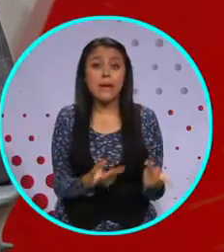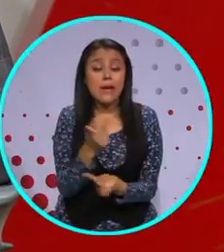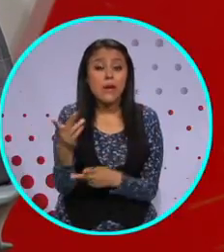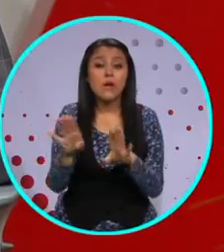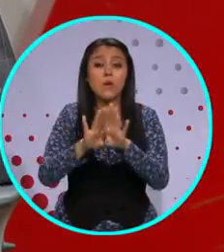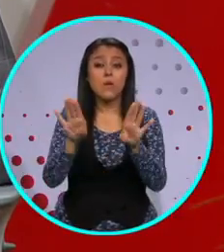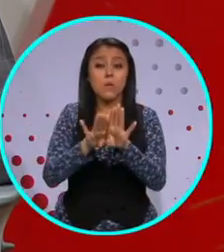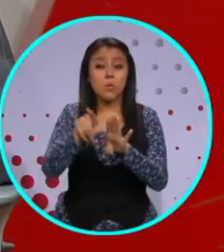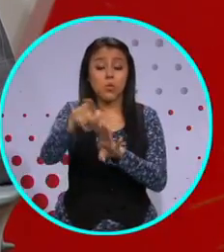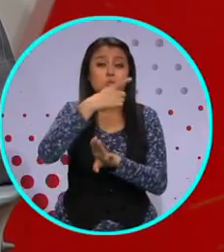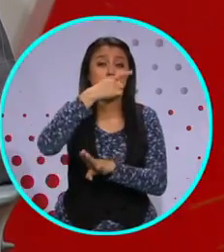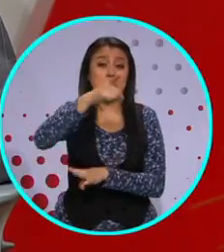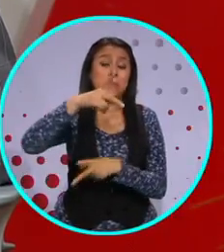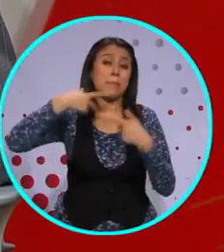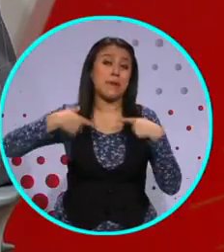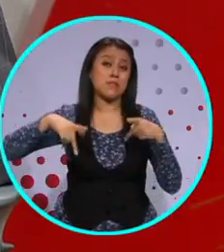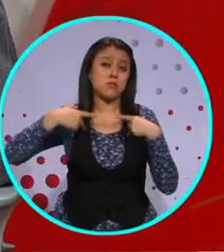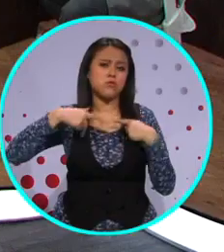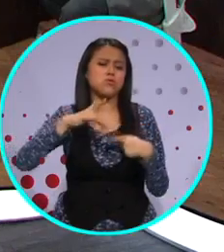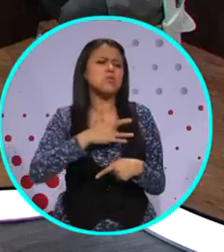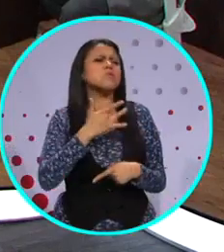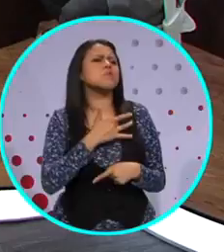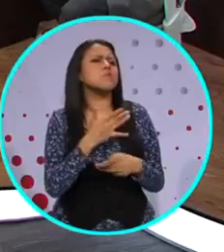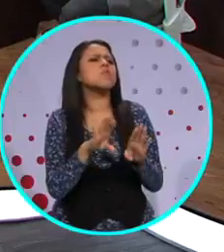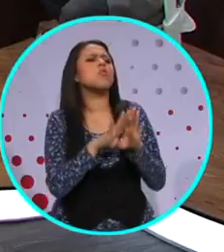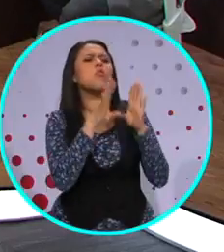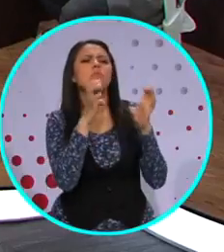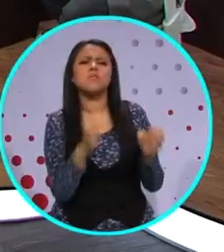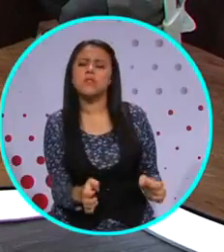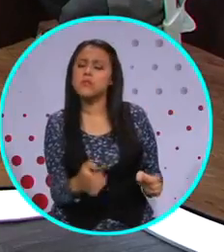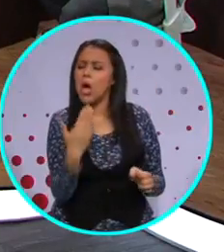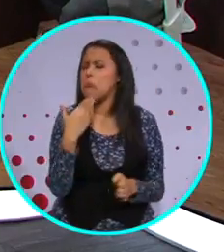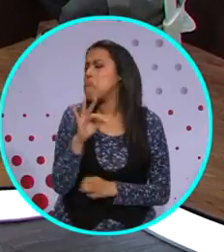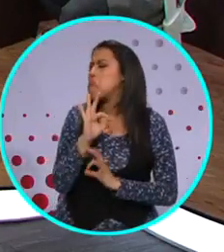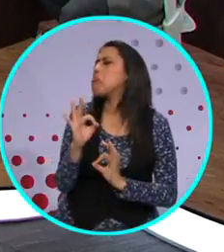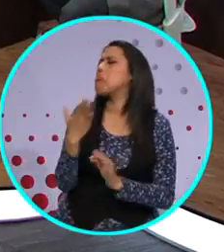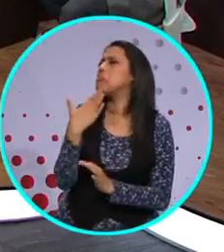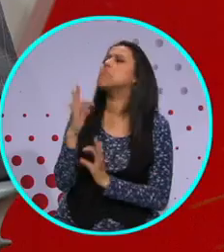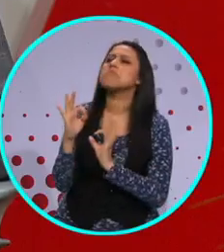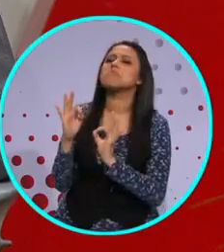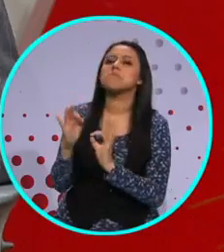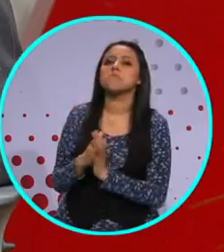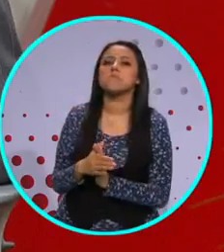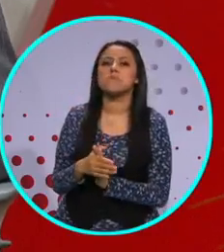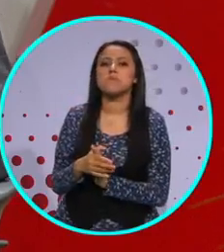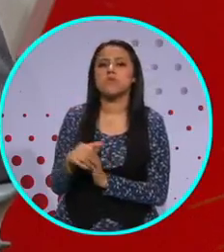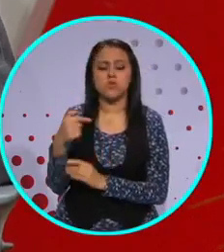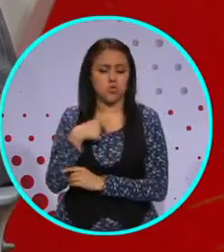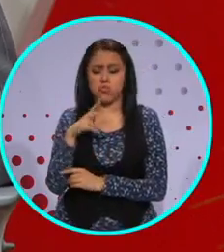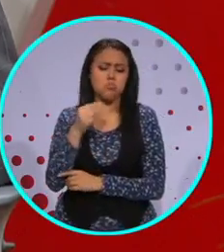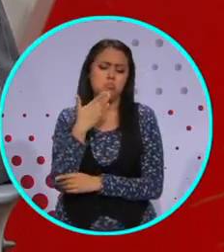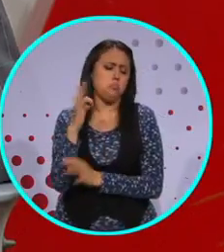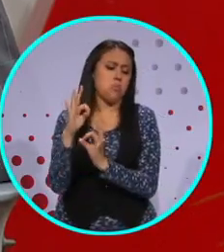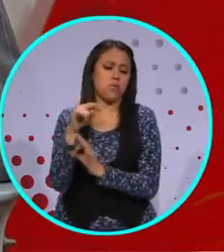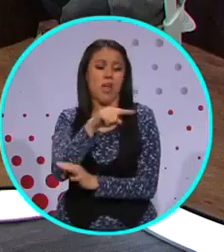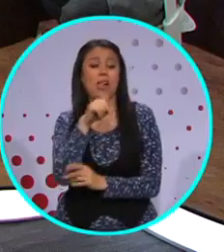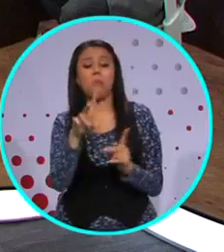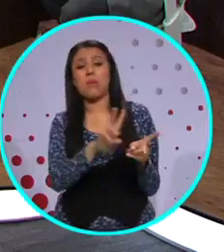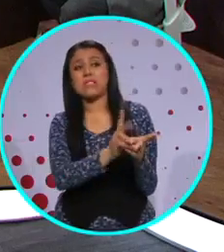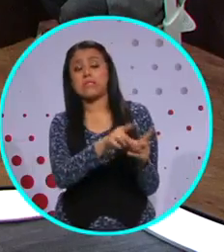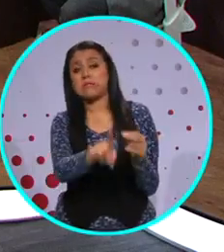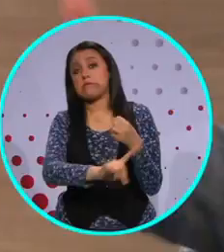tú no le puedes preguntar a la gente ni tú cómo estás porque te van a decir siempre muy bien mi vecino yo no